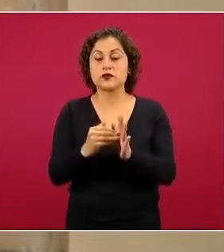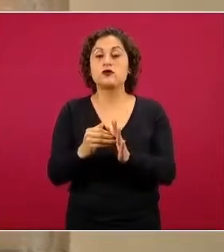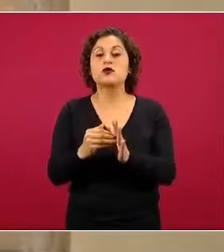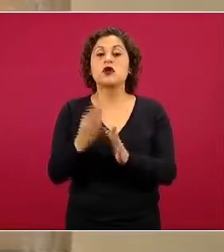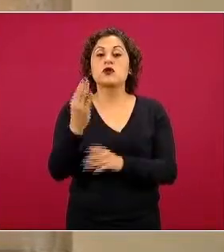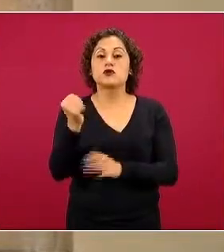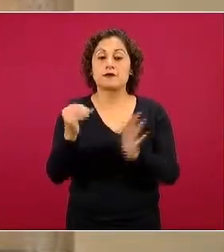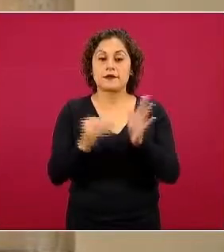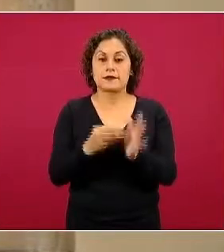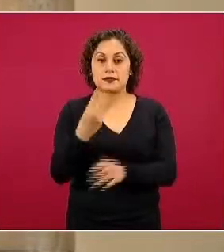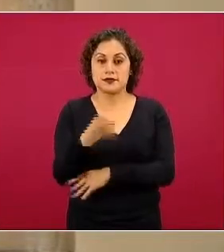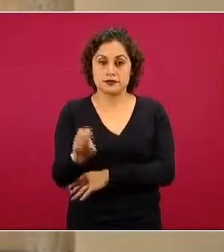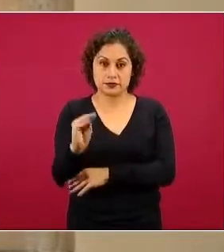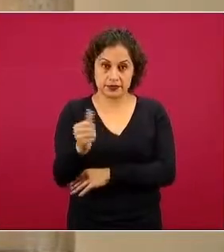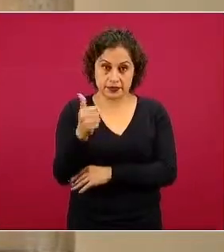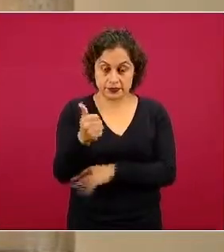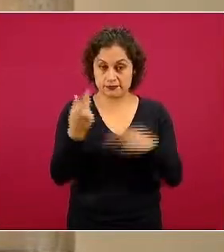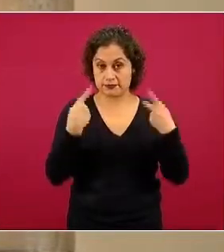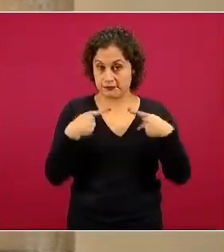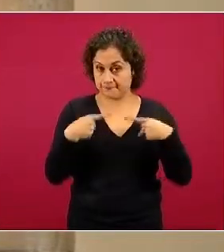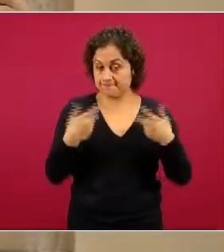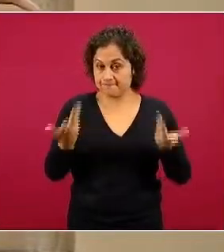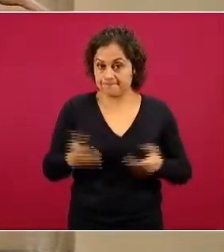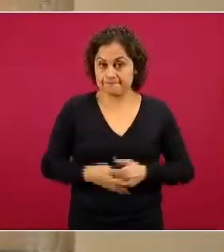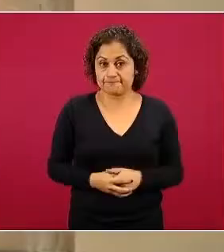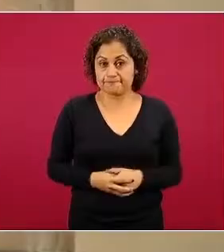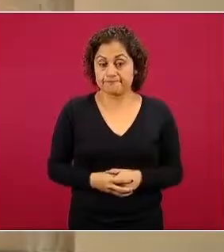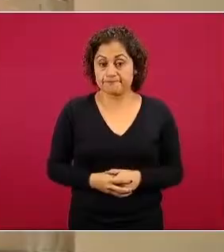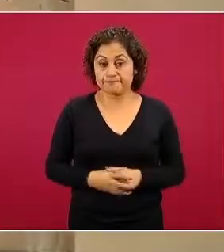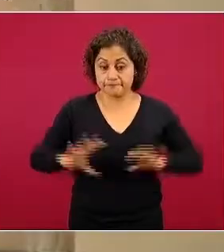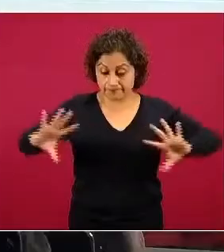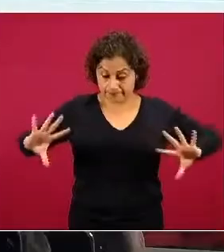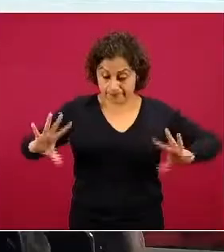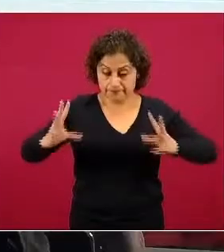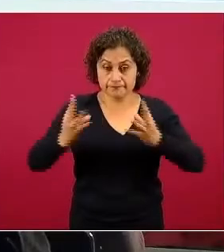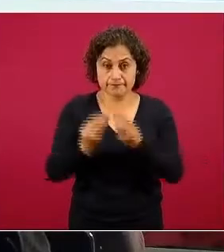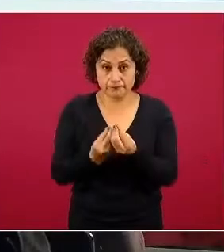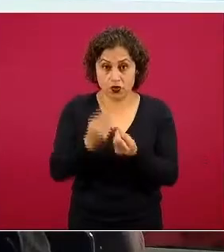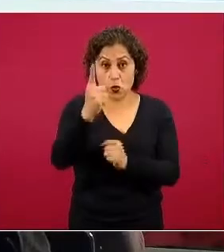1.009.396 personas. Desafortunadamente, de todo este